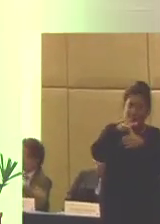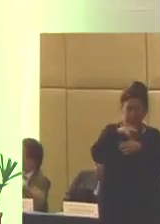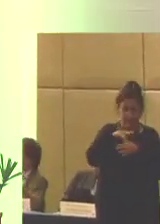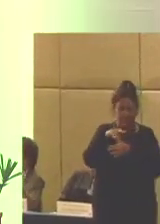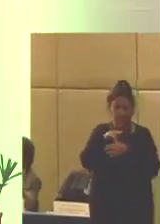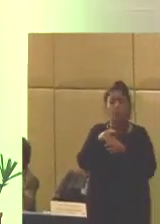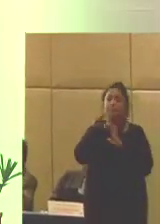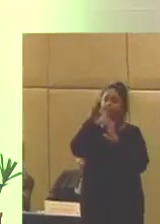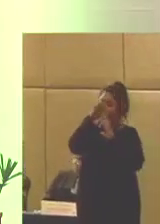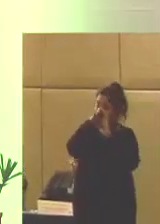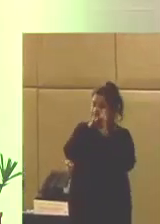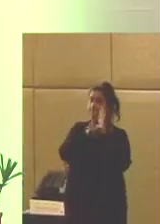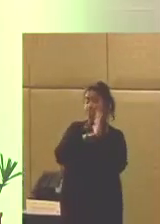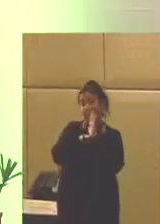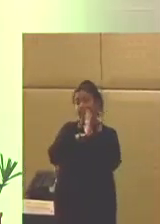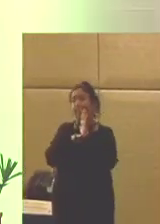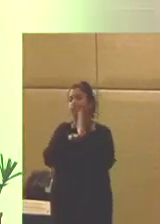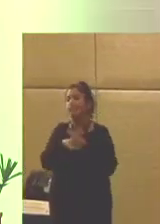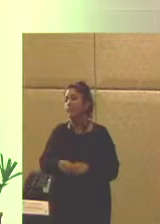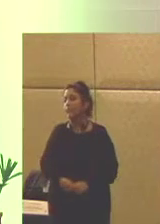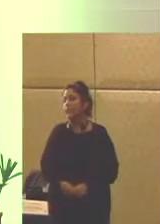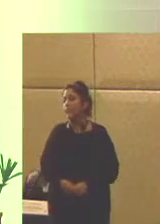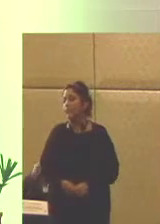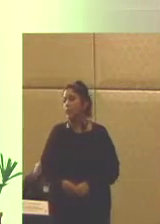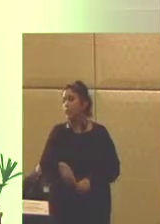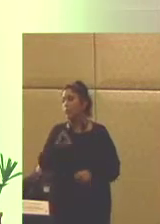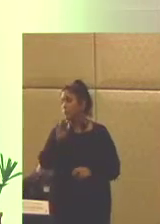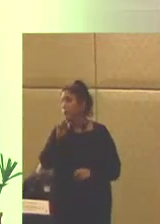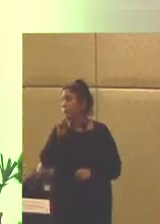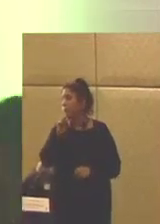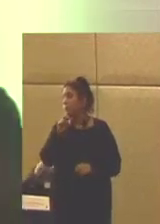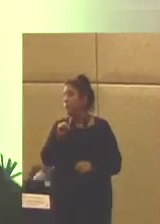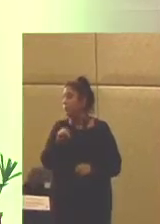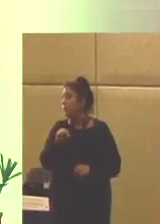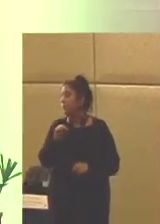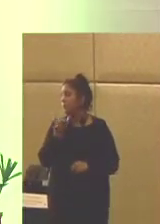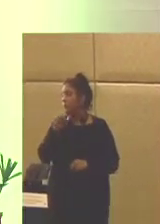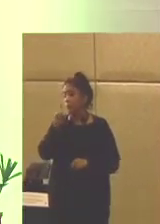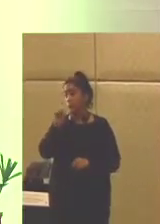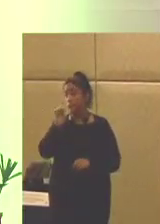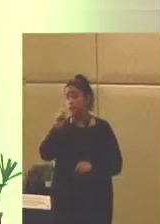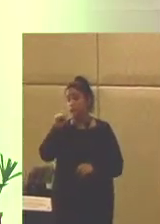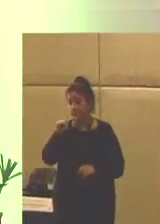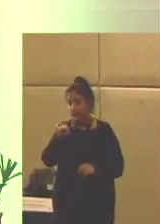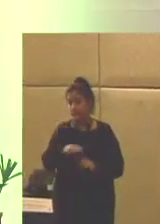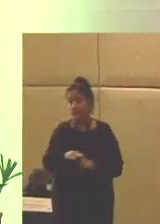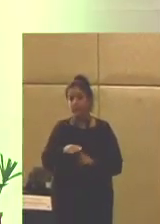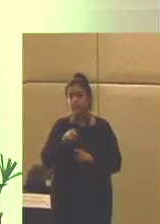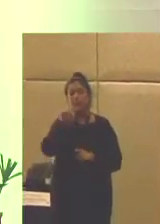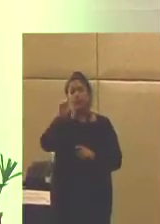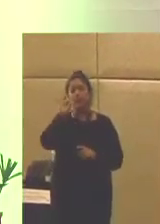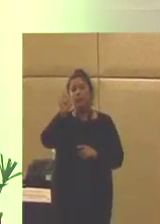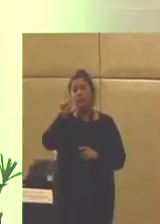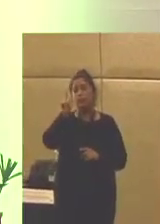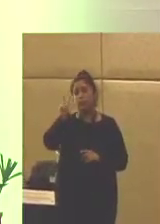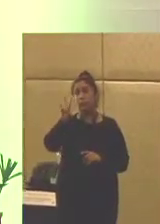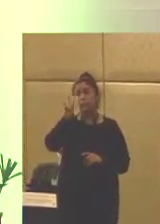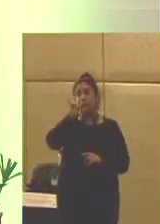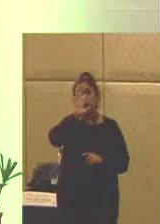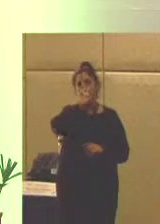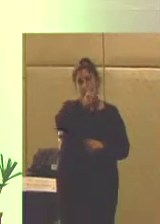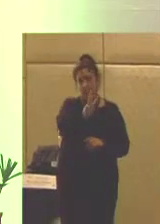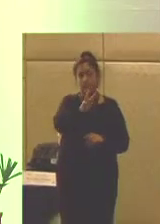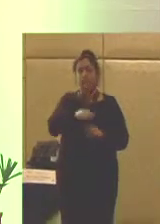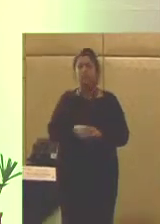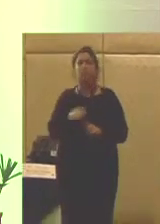Específicamente, el Fonden nació en el año 1996, en aquel entonces como únicamente un apartado